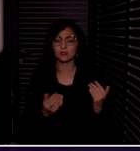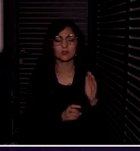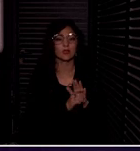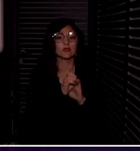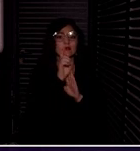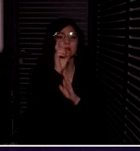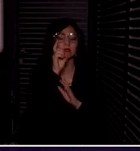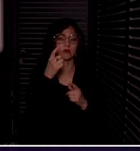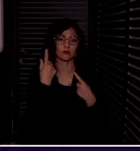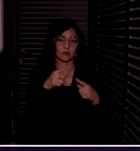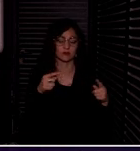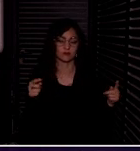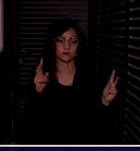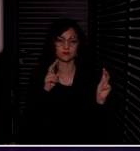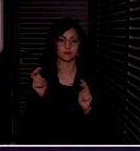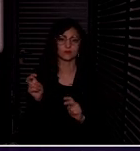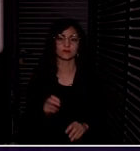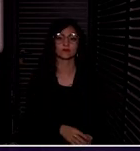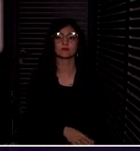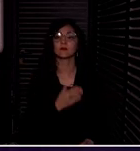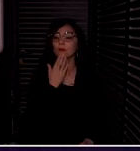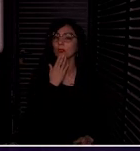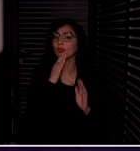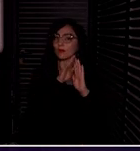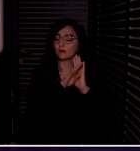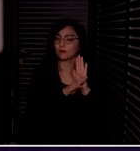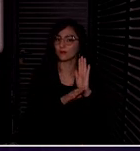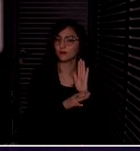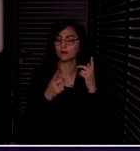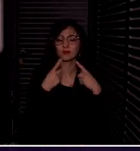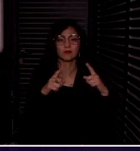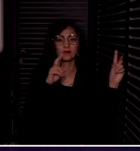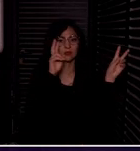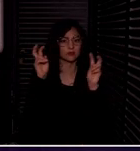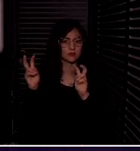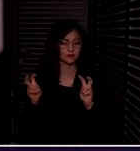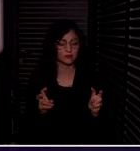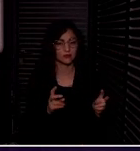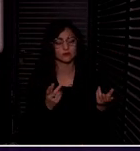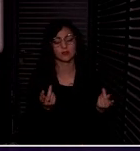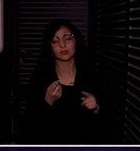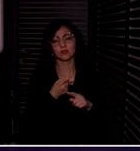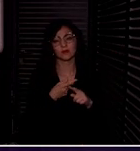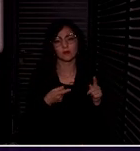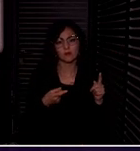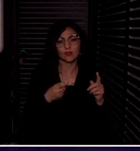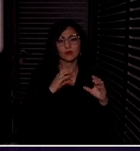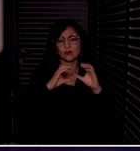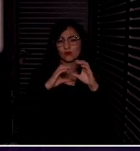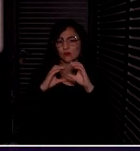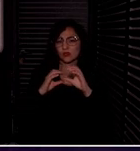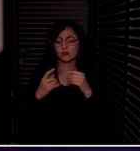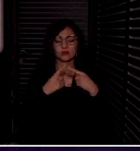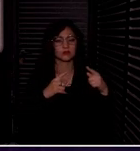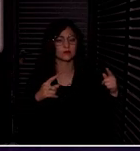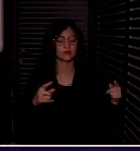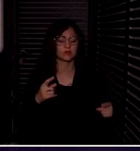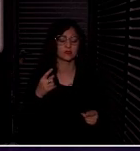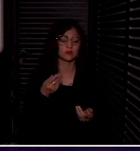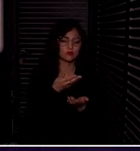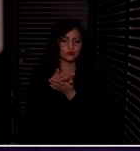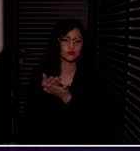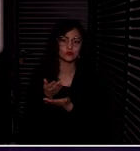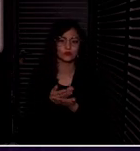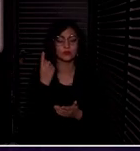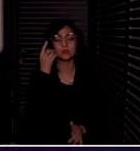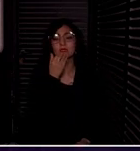a este respecto. Tenemos agendas y programas regionales en varios ámbitos, CELAD, Ibermedia, UNASUR, que habría que plantear al respecto. Y explorar